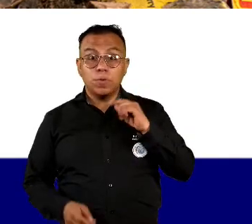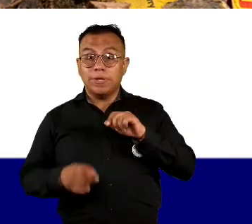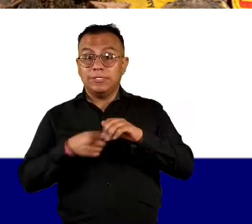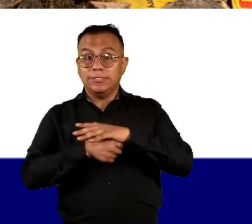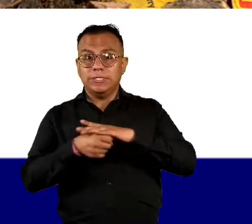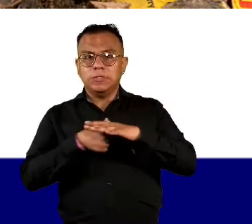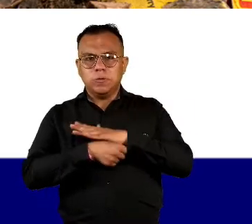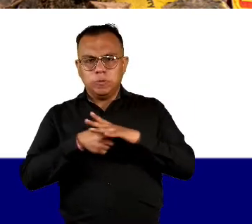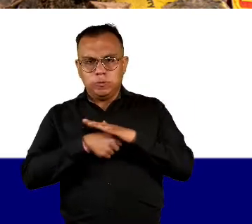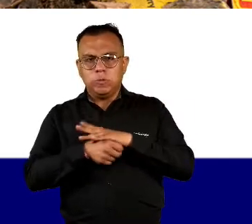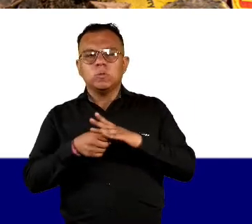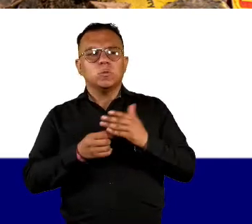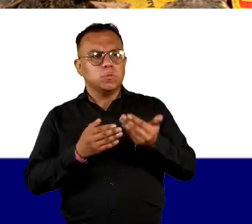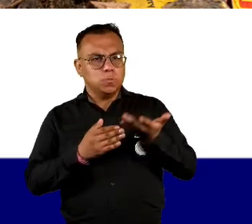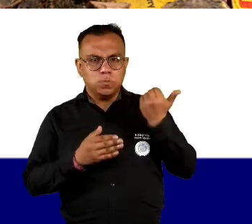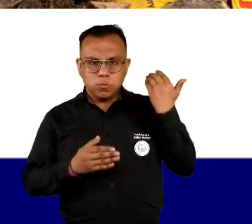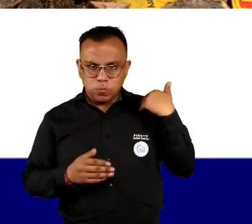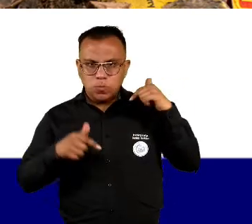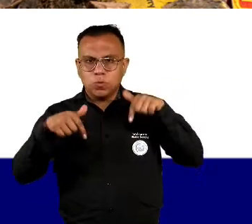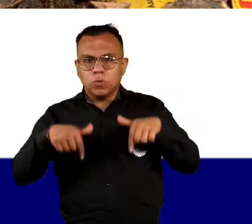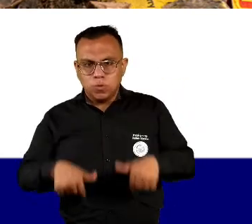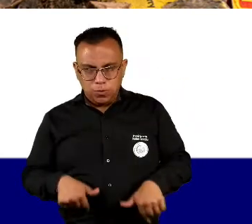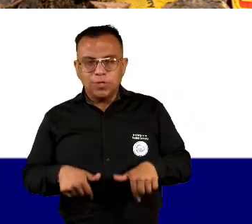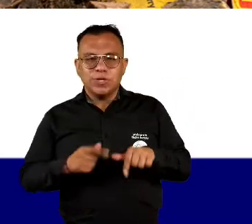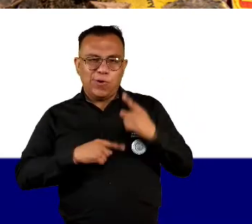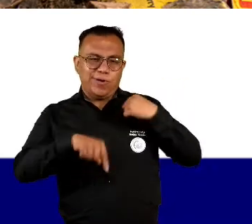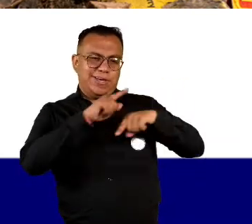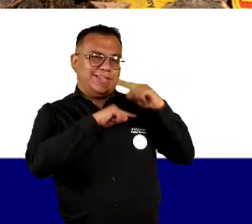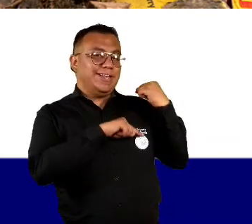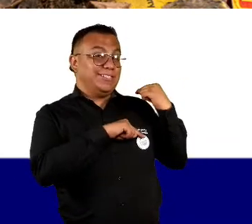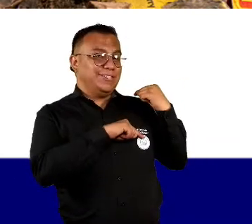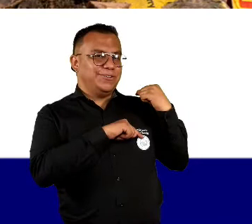viejos se nota que soy de la generación anterior